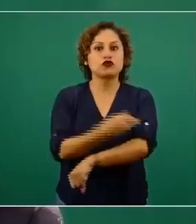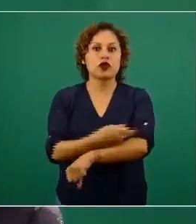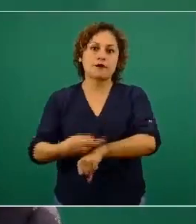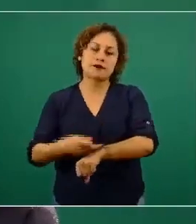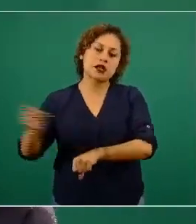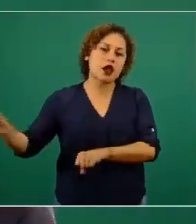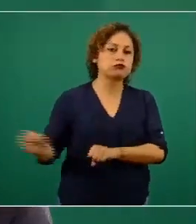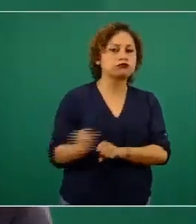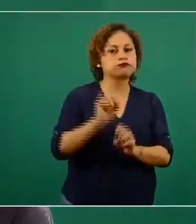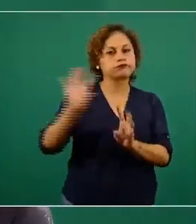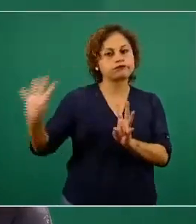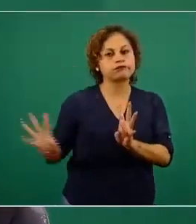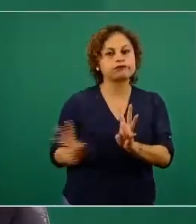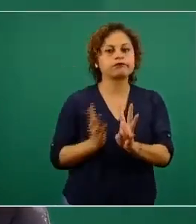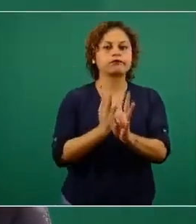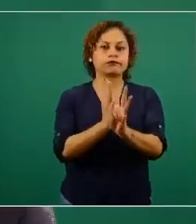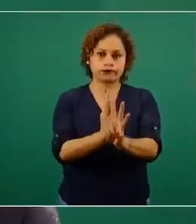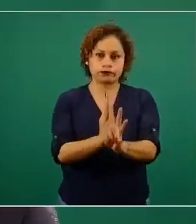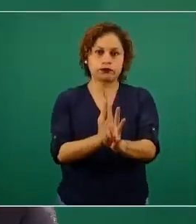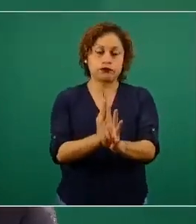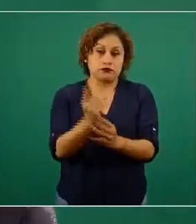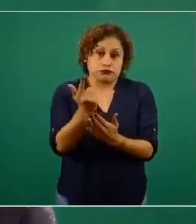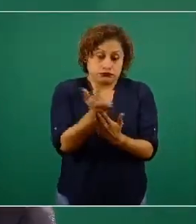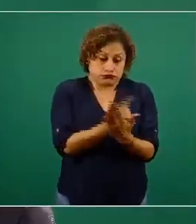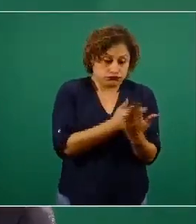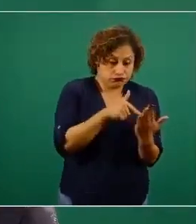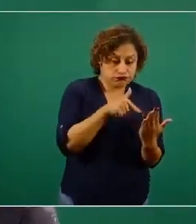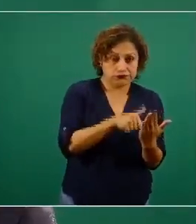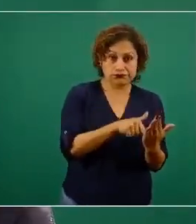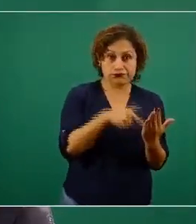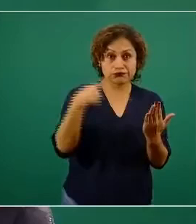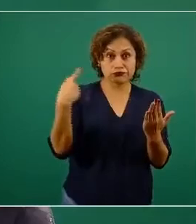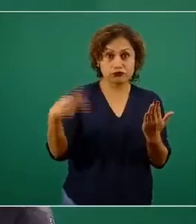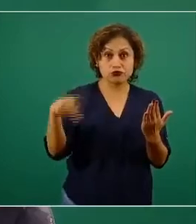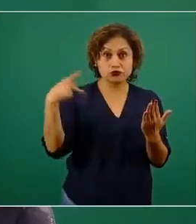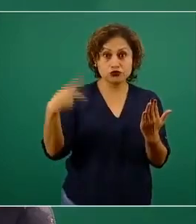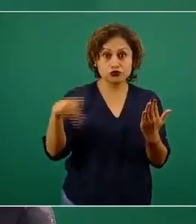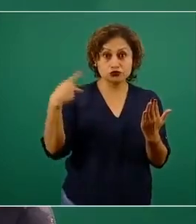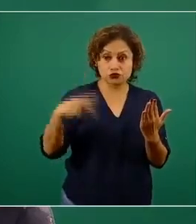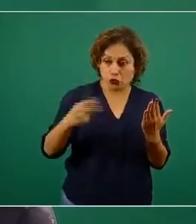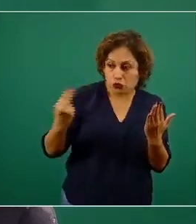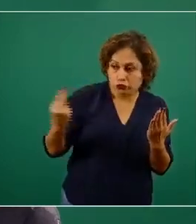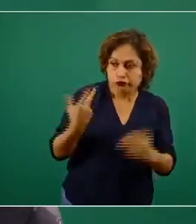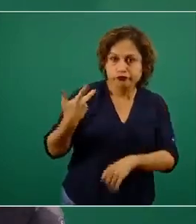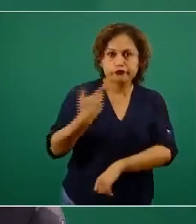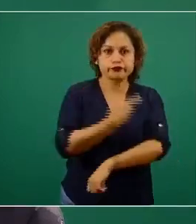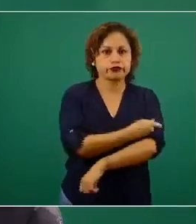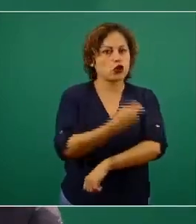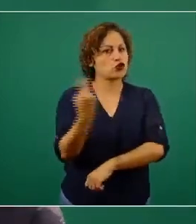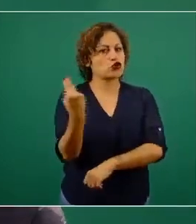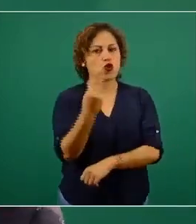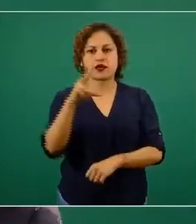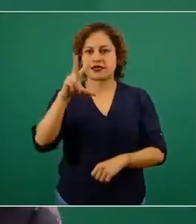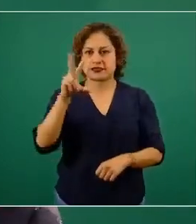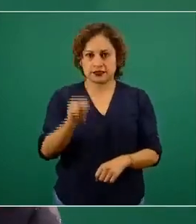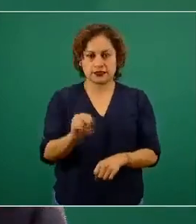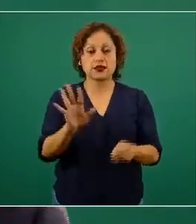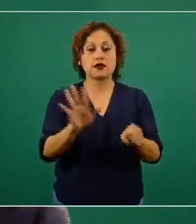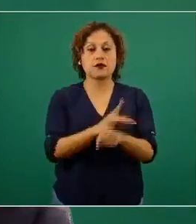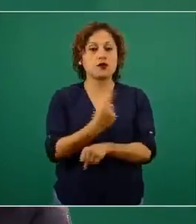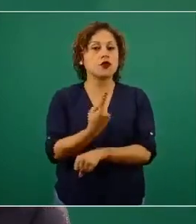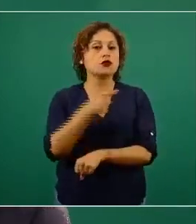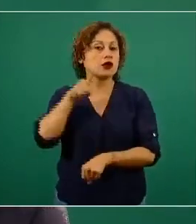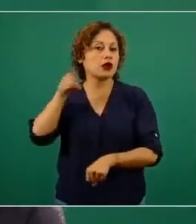una persona considerada en la lista como personal de prioridad, por el hecho de que no estaba en unidades